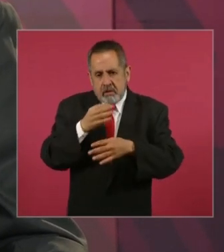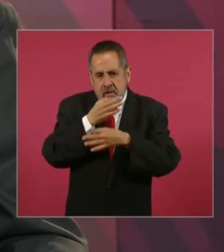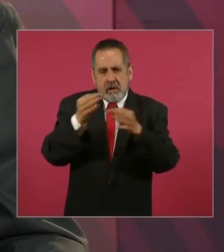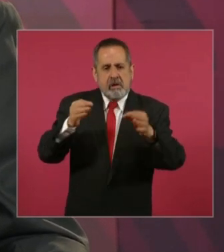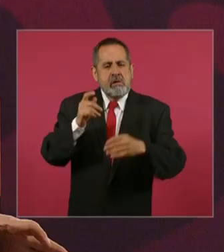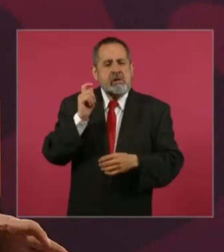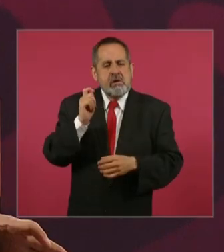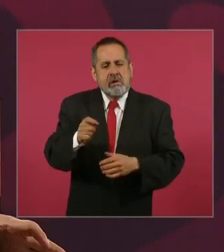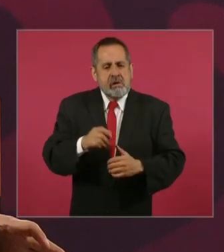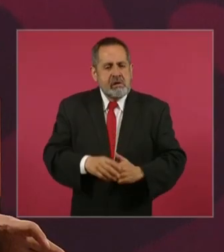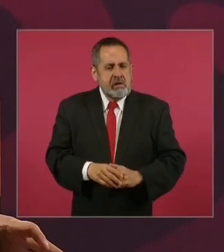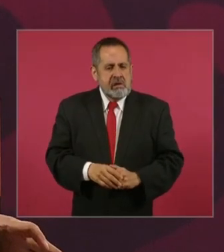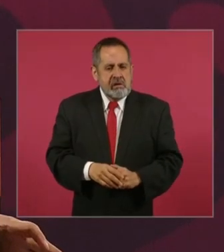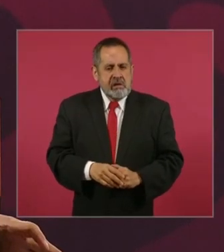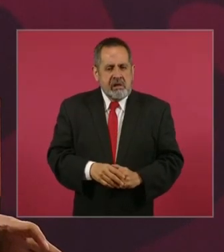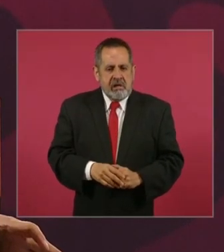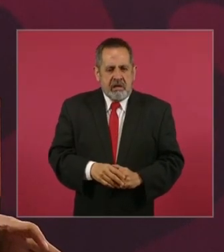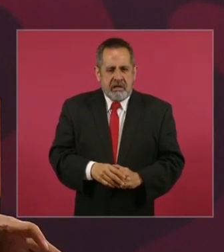es que tenemos como